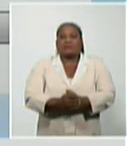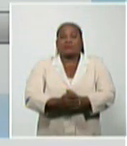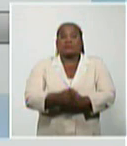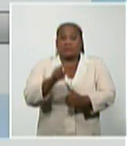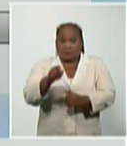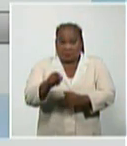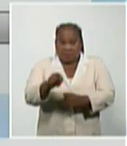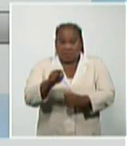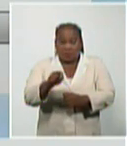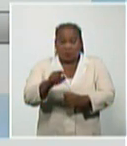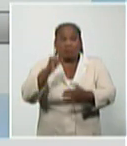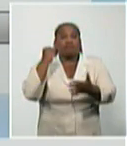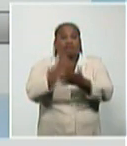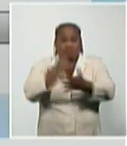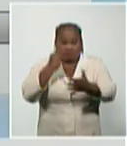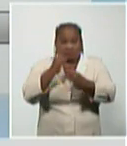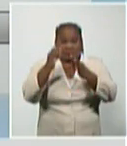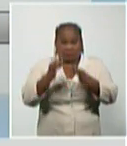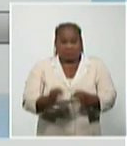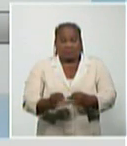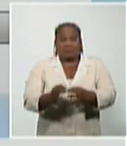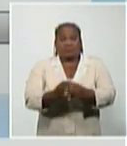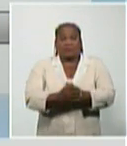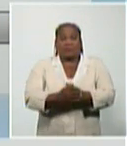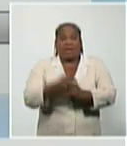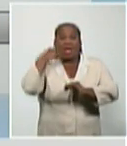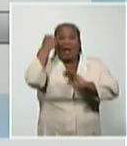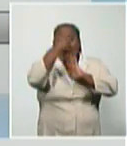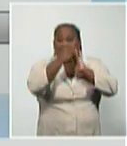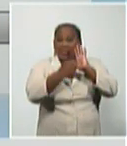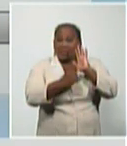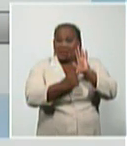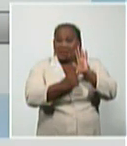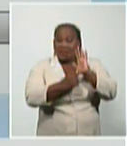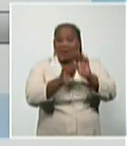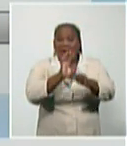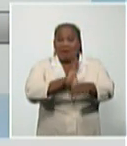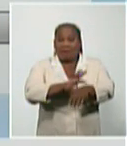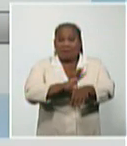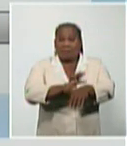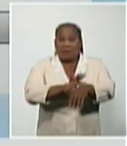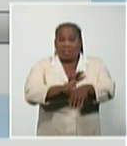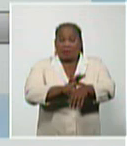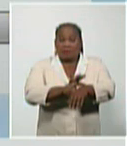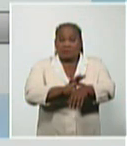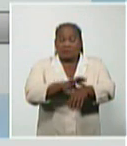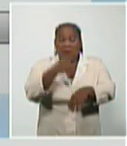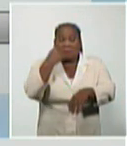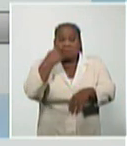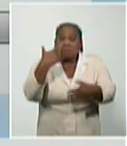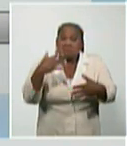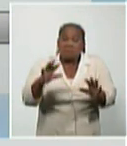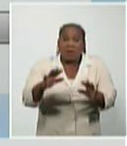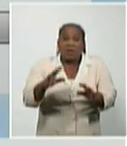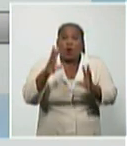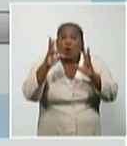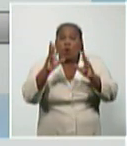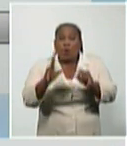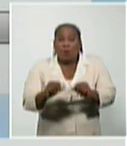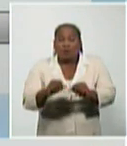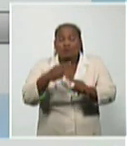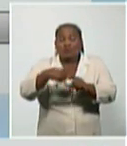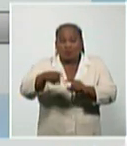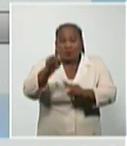diagnosticado, y con las características de la enfermedad, pues saber cuántos otros millones tienen la enfermedad,